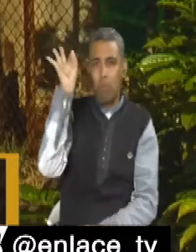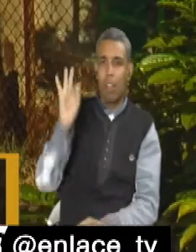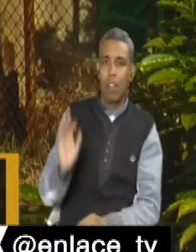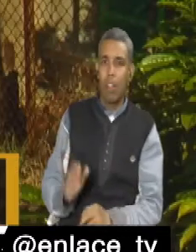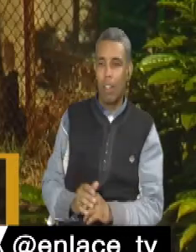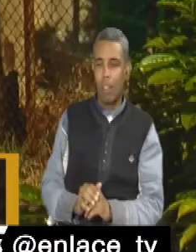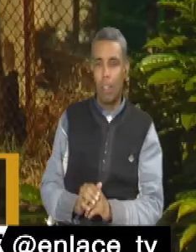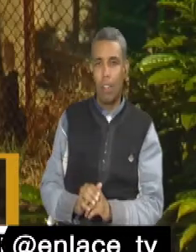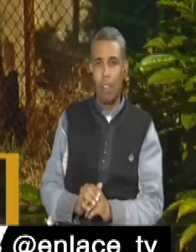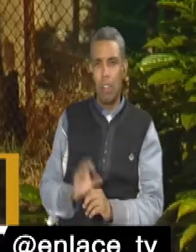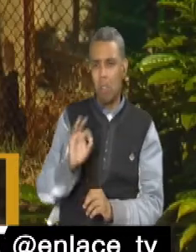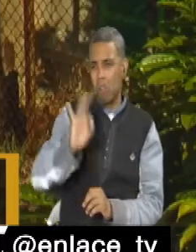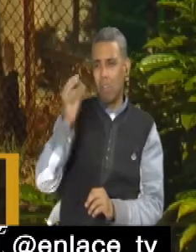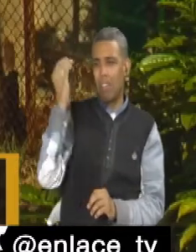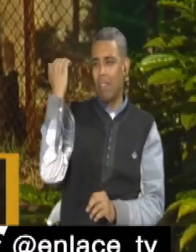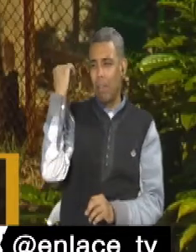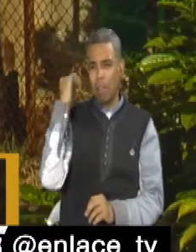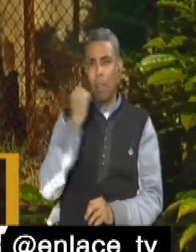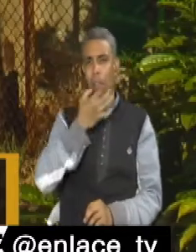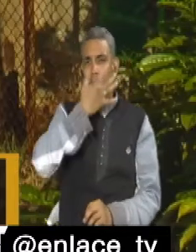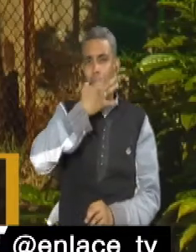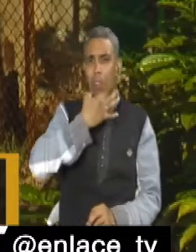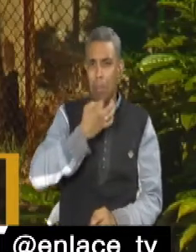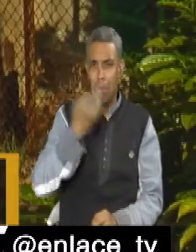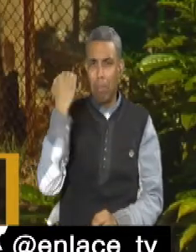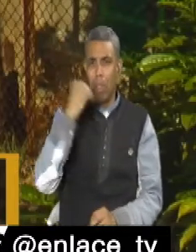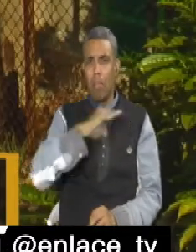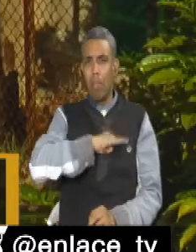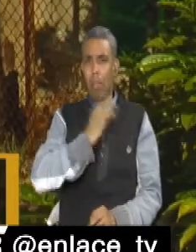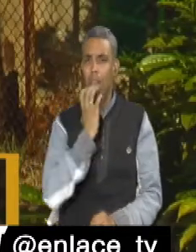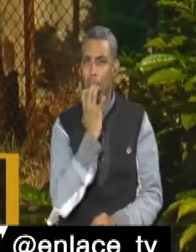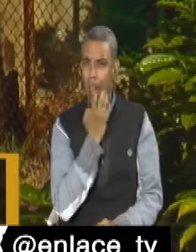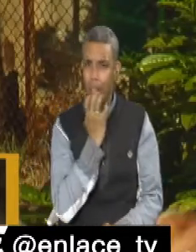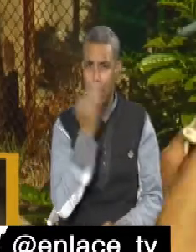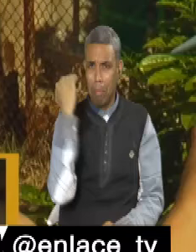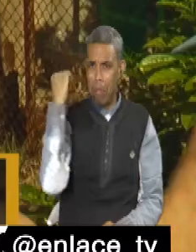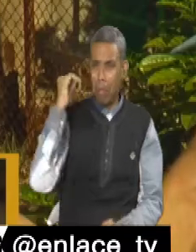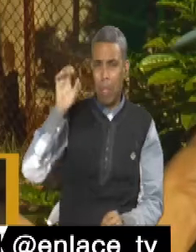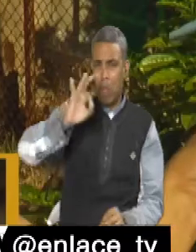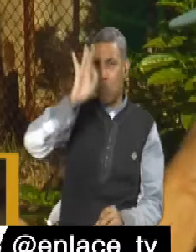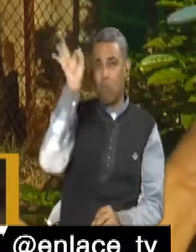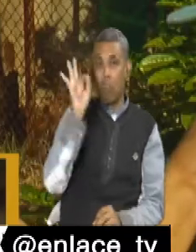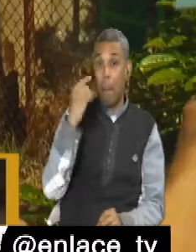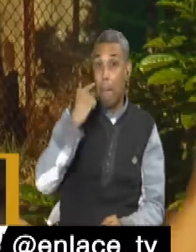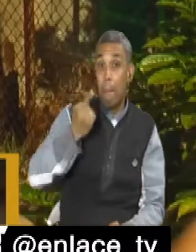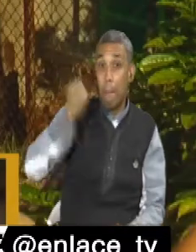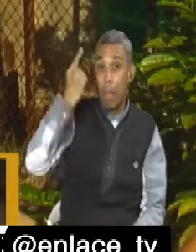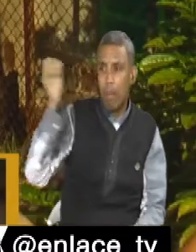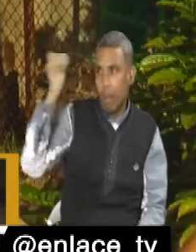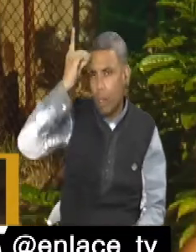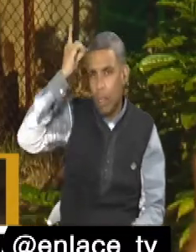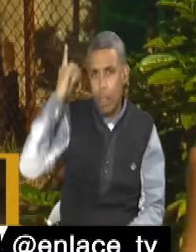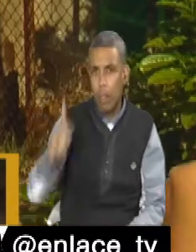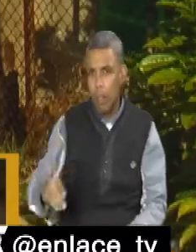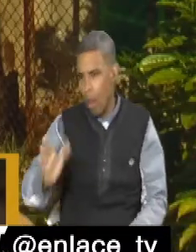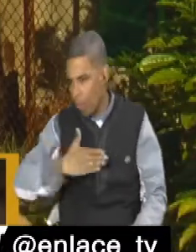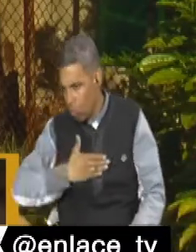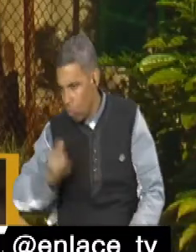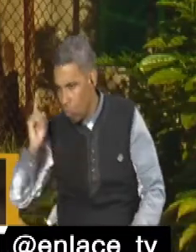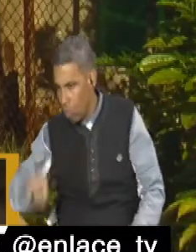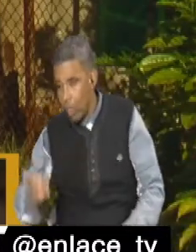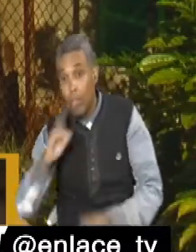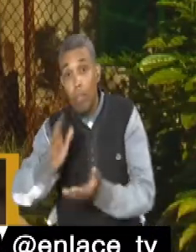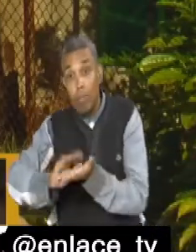Aquí nunca ha llegado las autoridades a mejorar la calidad de vida de todas las personas que viven por esta calle.